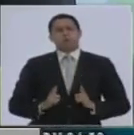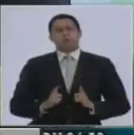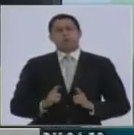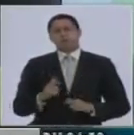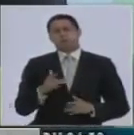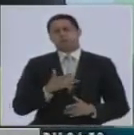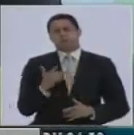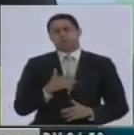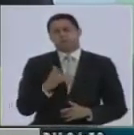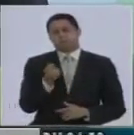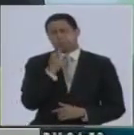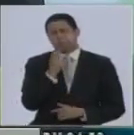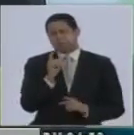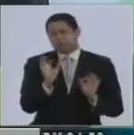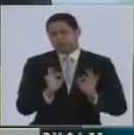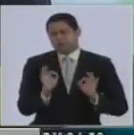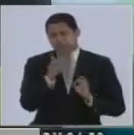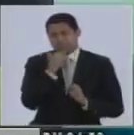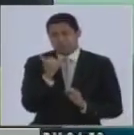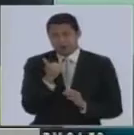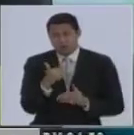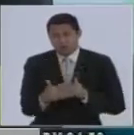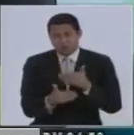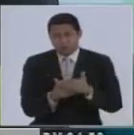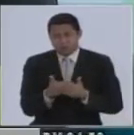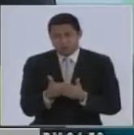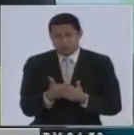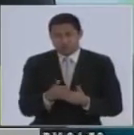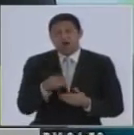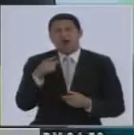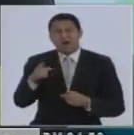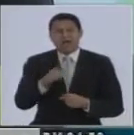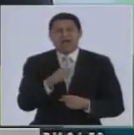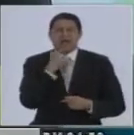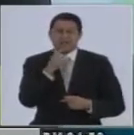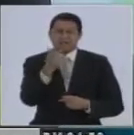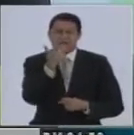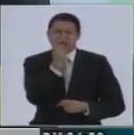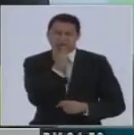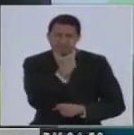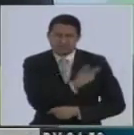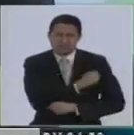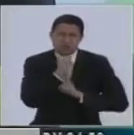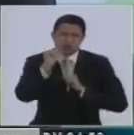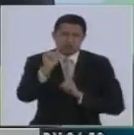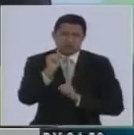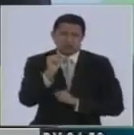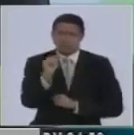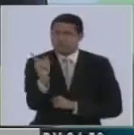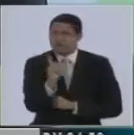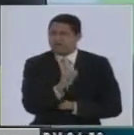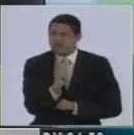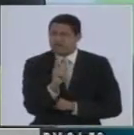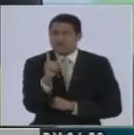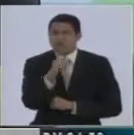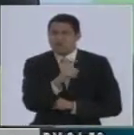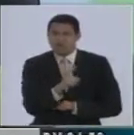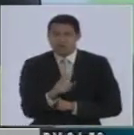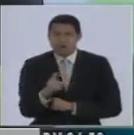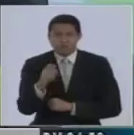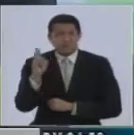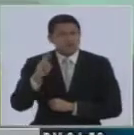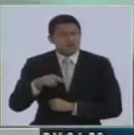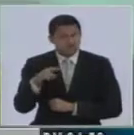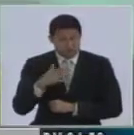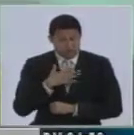esas personas iban a mejorar y se lo atribuyen al antibiótico y resulta que es una toma innecesaria a una bacteria que nunca estuvo en